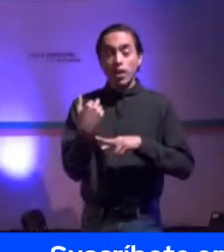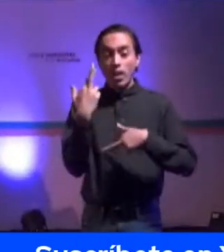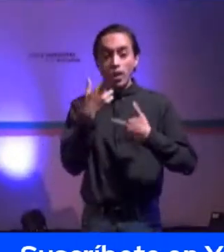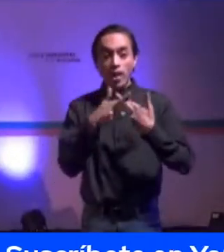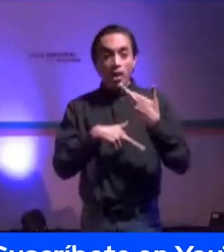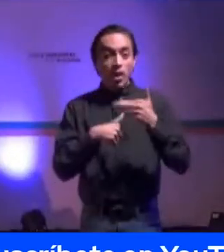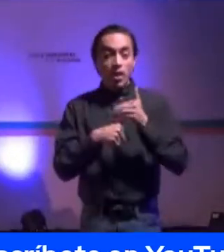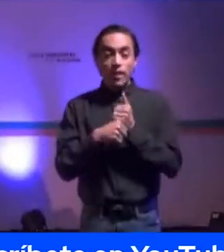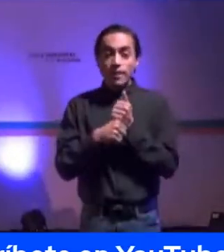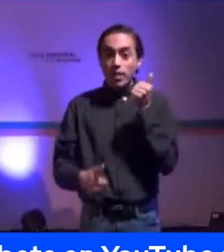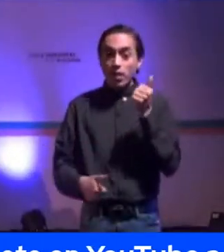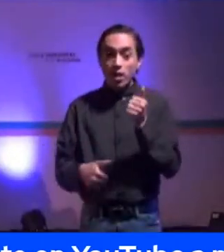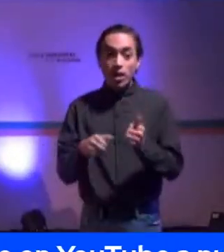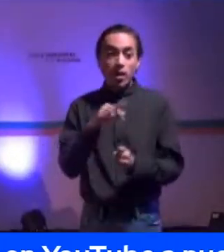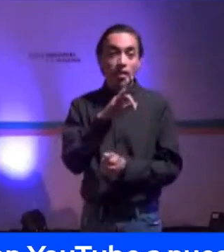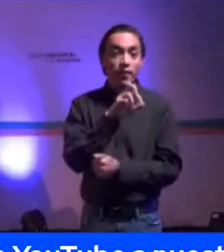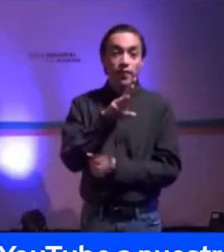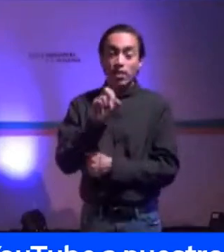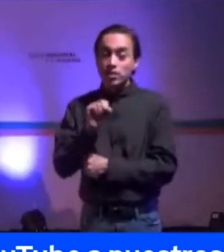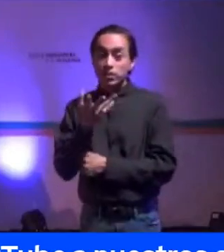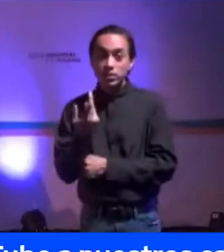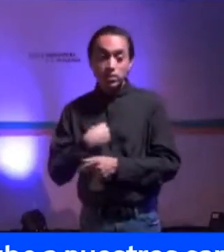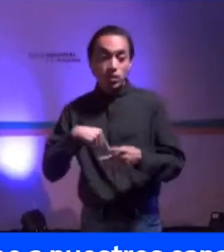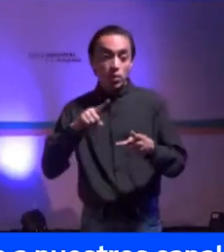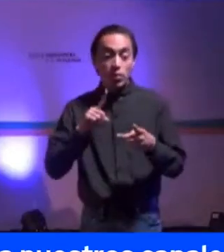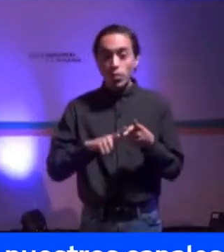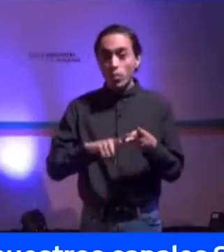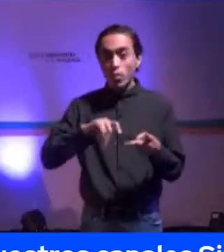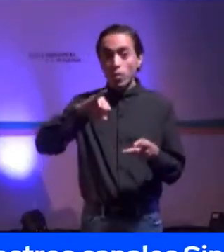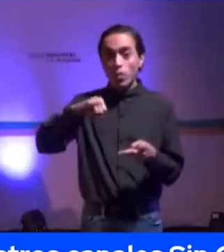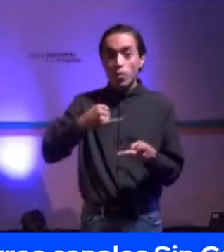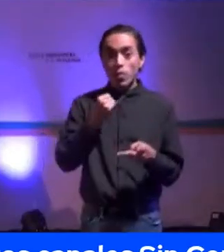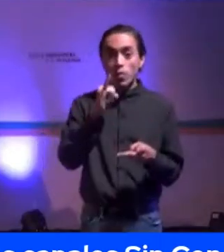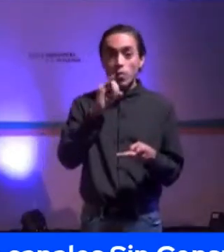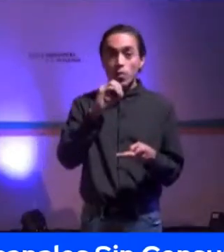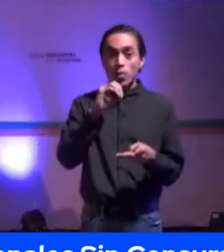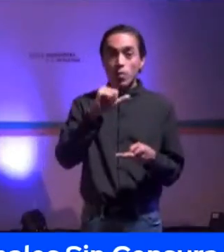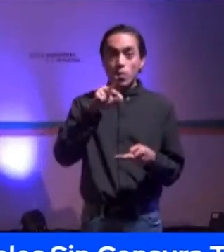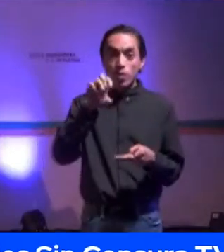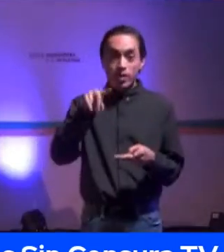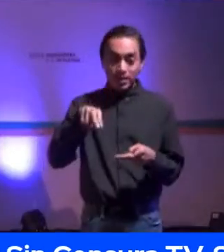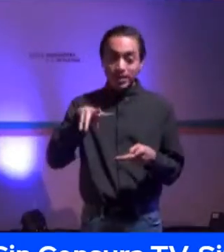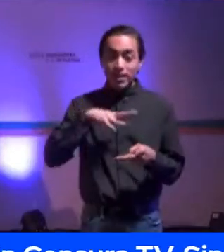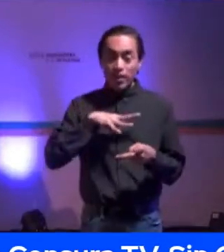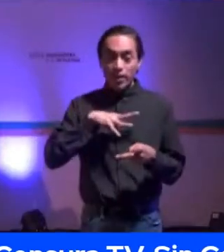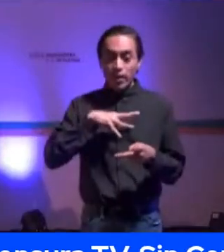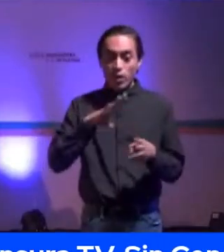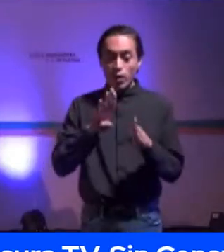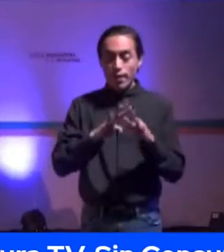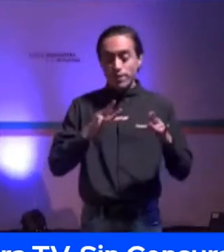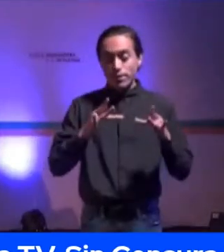a Ferriz o a Joaquín viendo esta transmisión de la Feria del Libro.